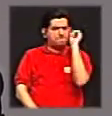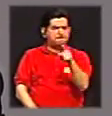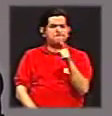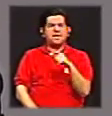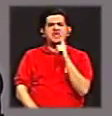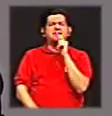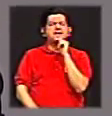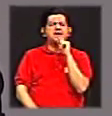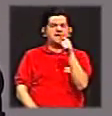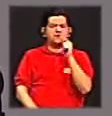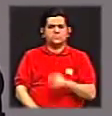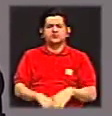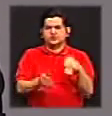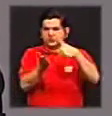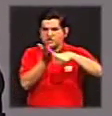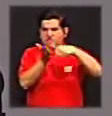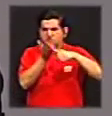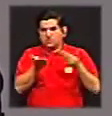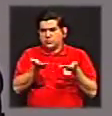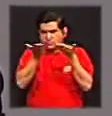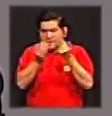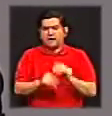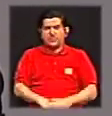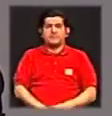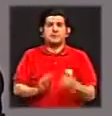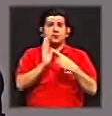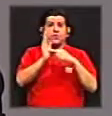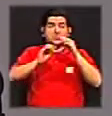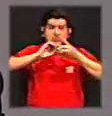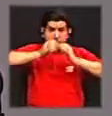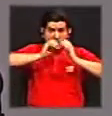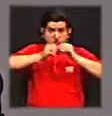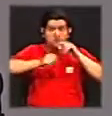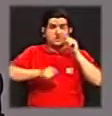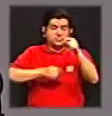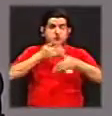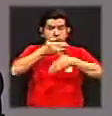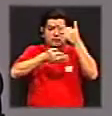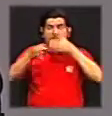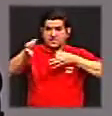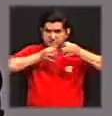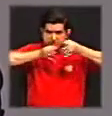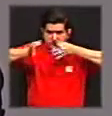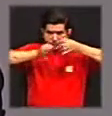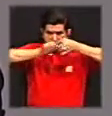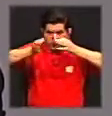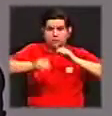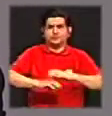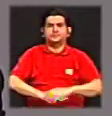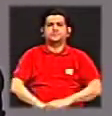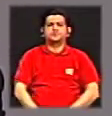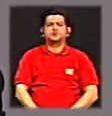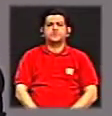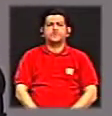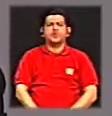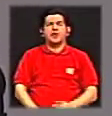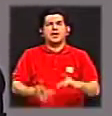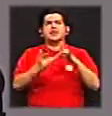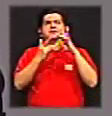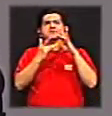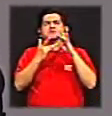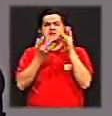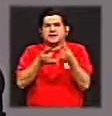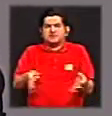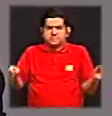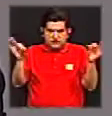quién piensa ir a votar, bueno, reflejan los datos que usted acaba de describir. De particular